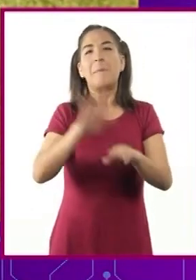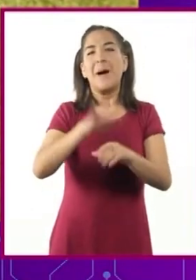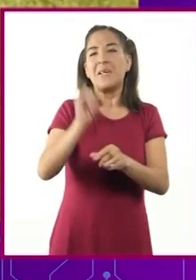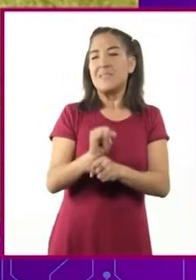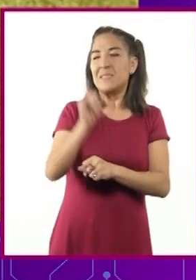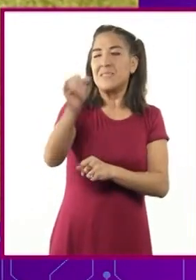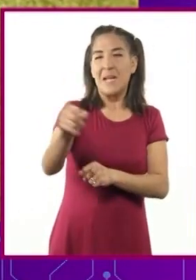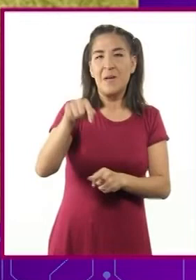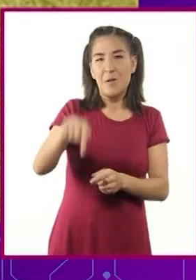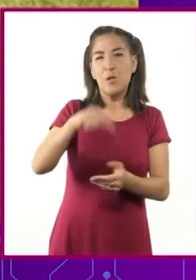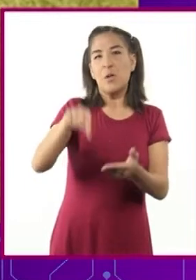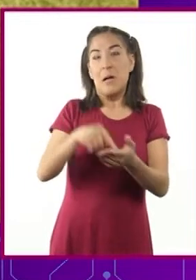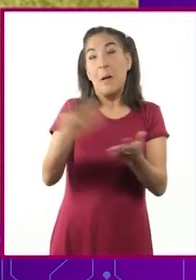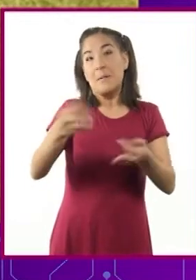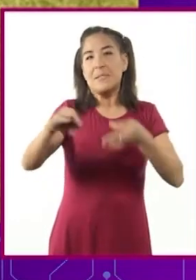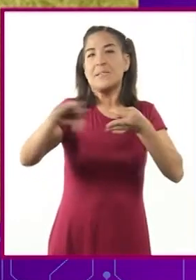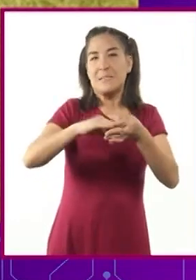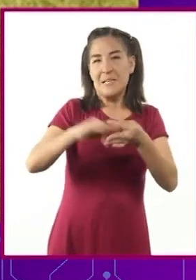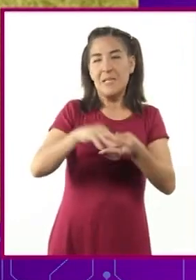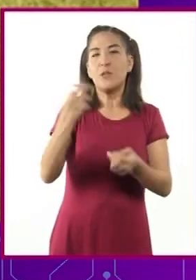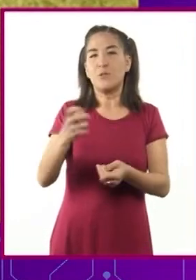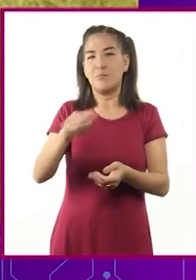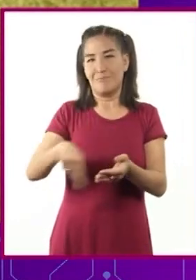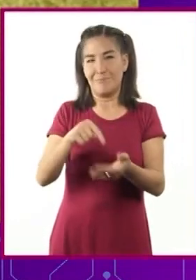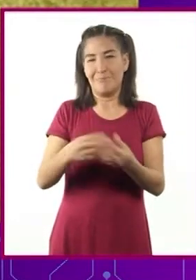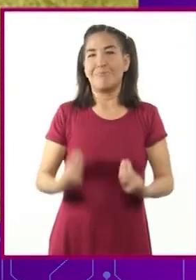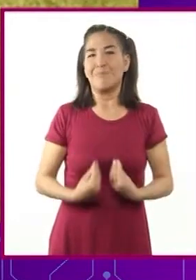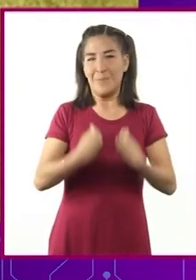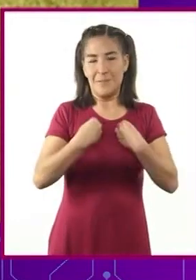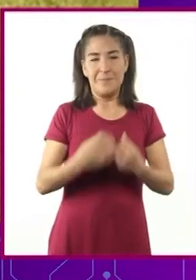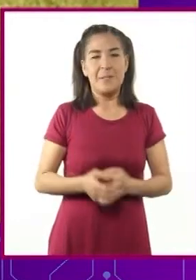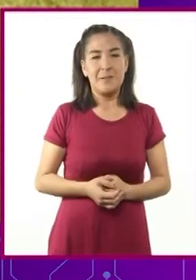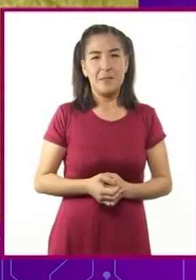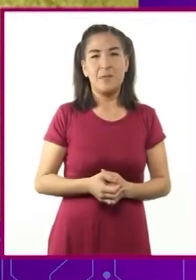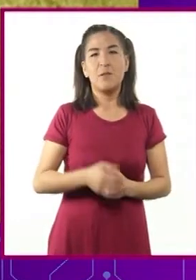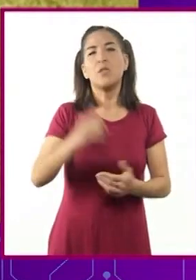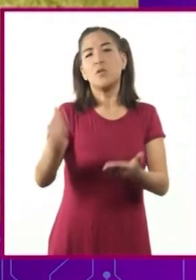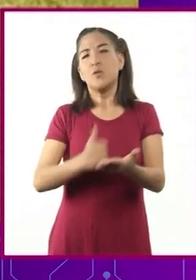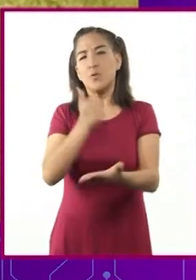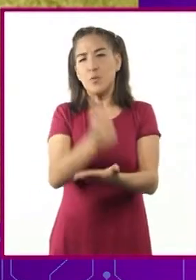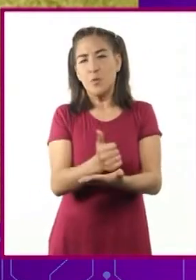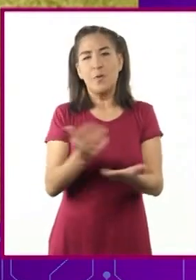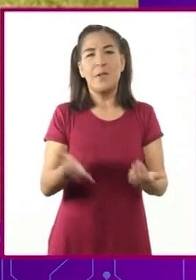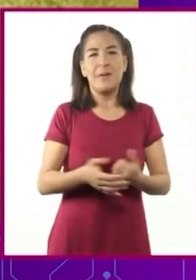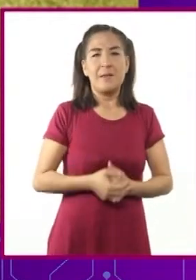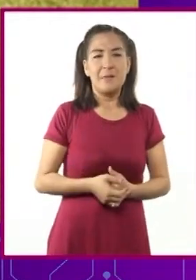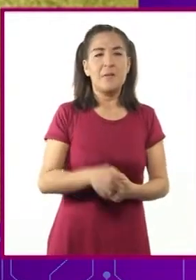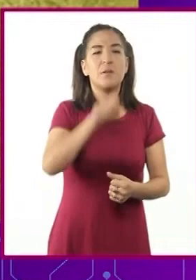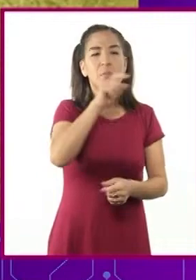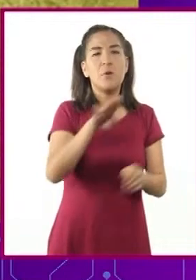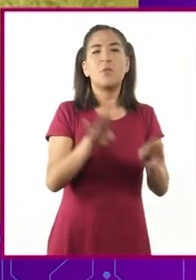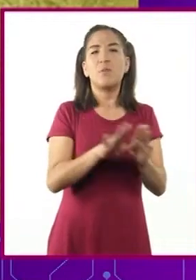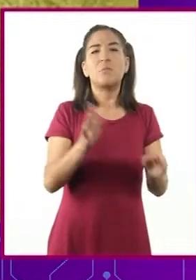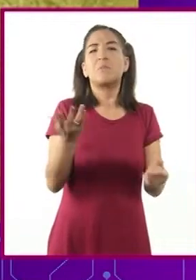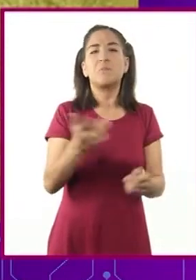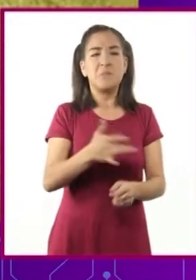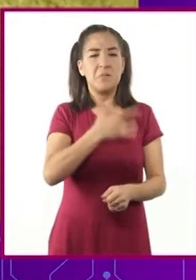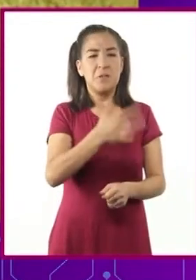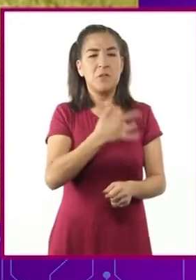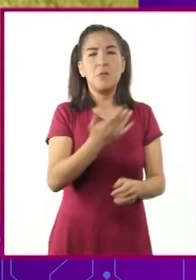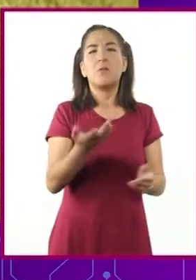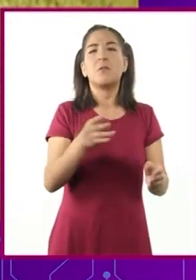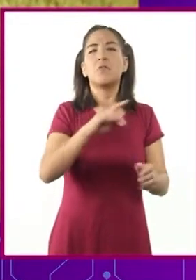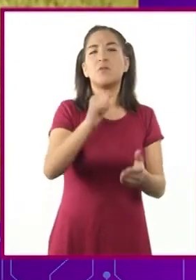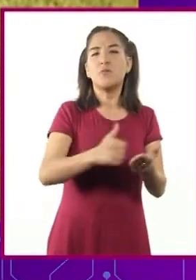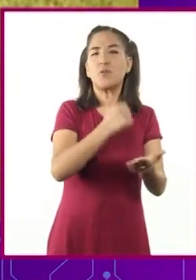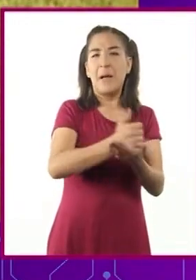más alejados o allegados a su localidad, tanto urbanos o por qué no decirlo, a ciudades